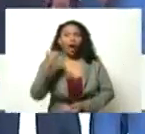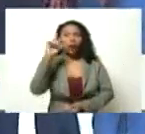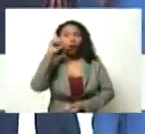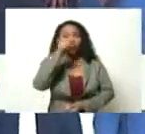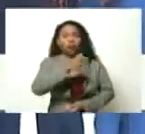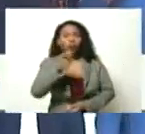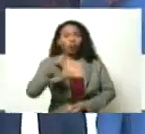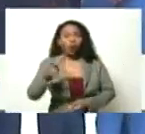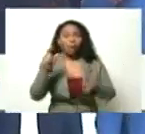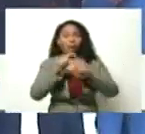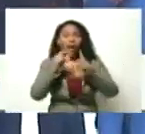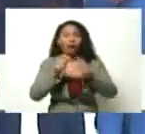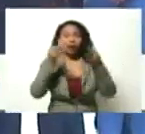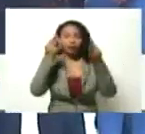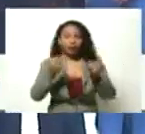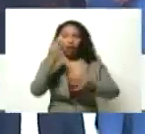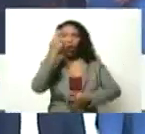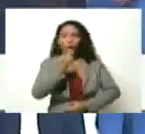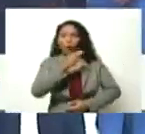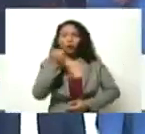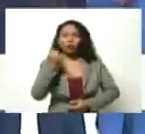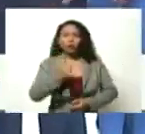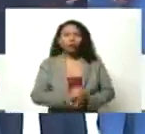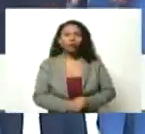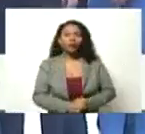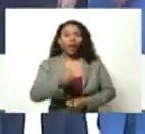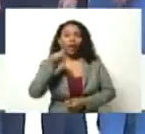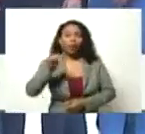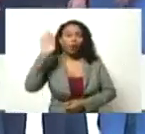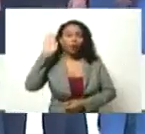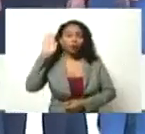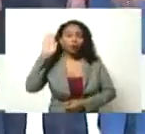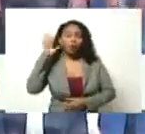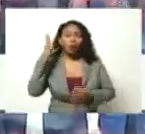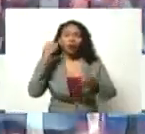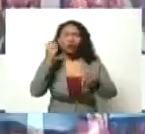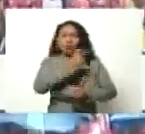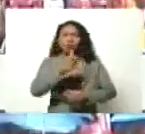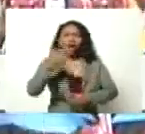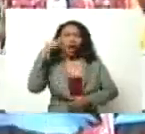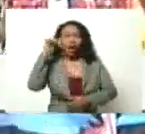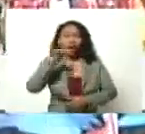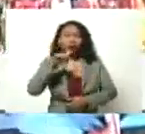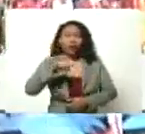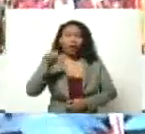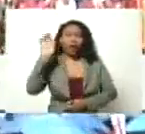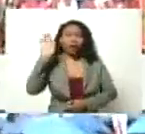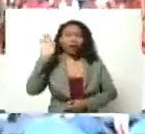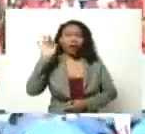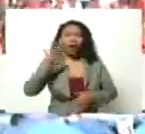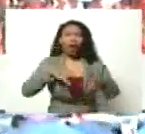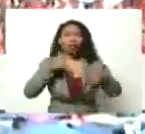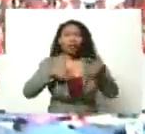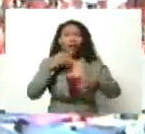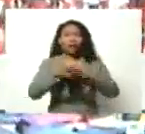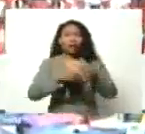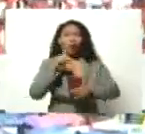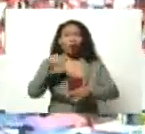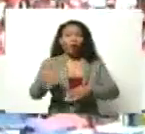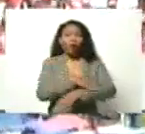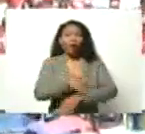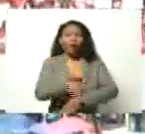de palabra de compromiso y este juramento con tanta gente que si está este es una este acto lo hubiéramos hecho en una